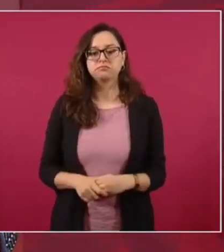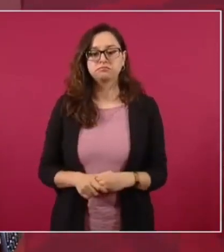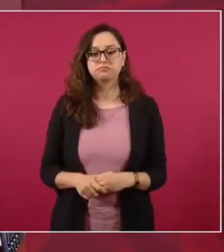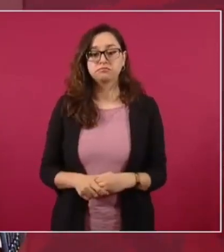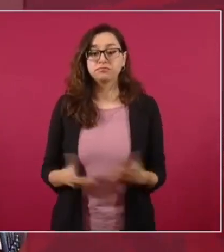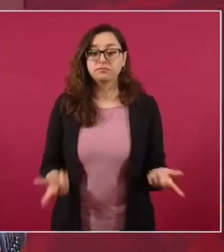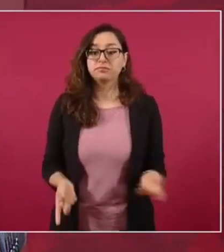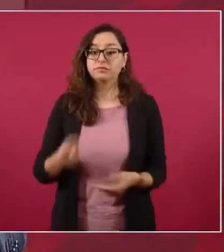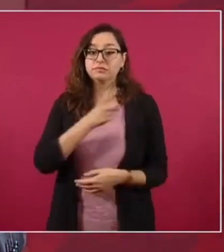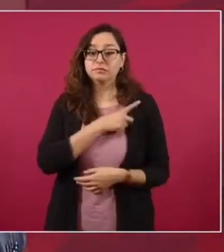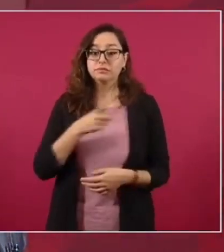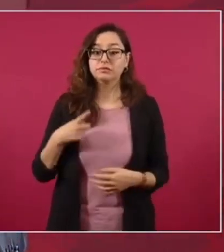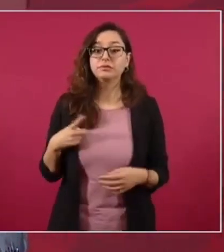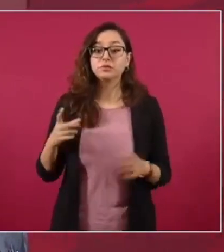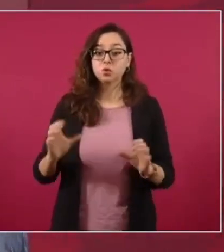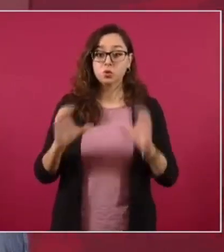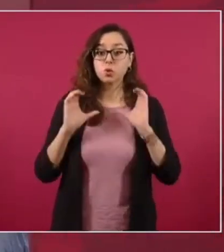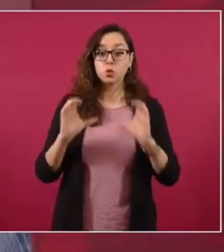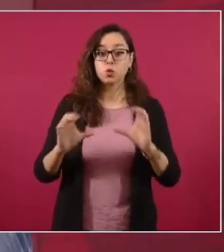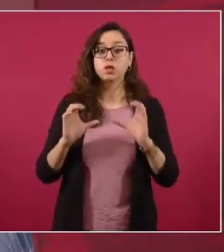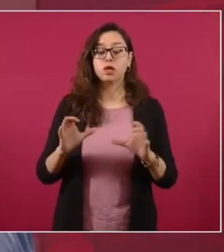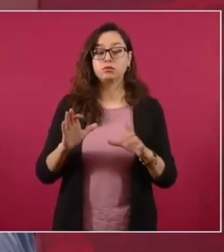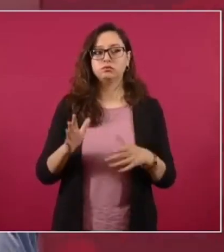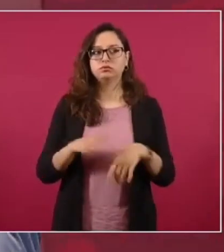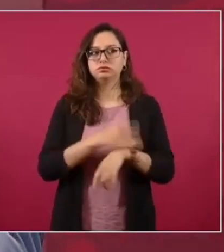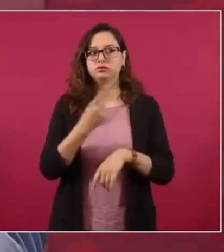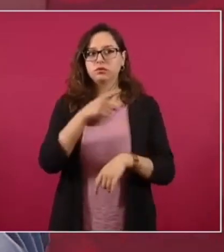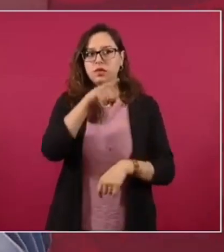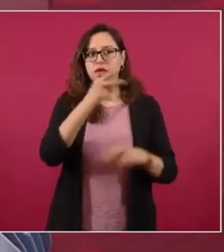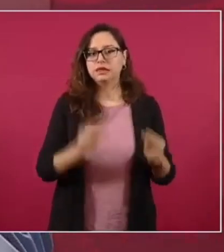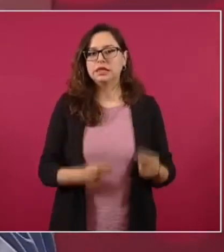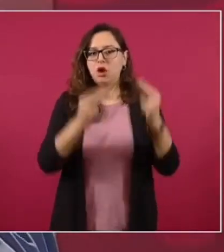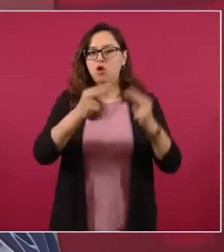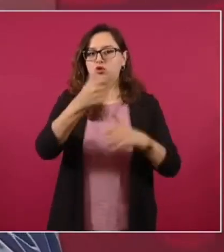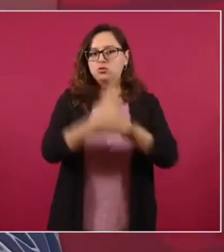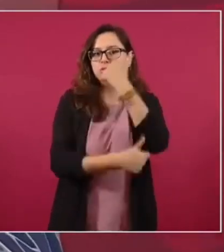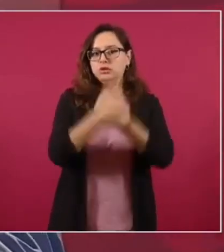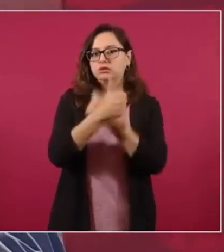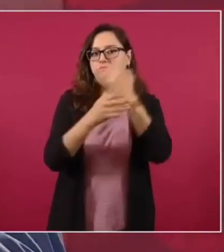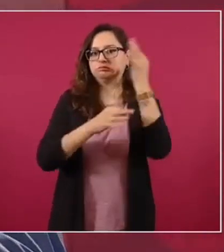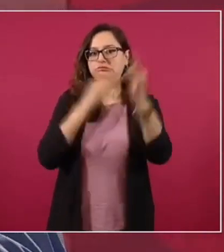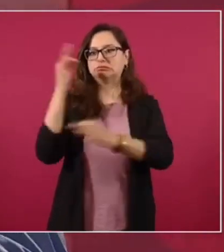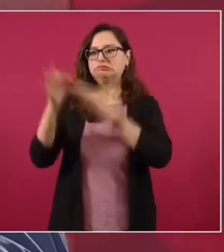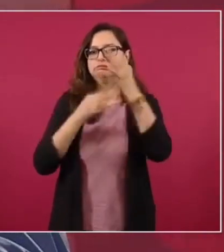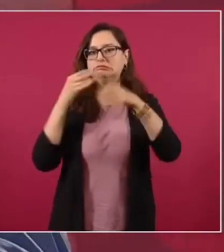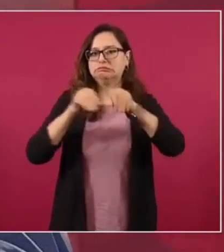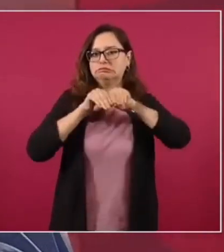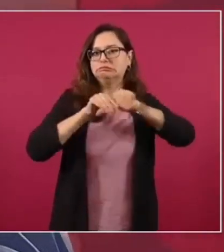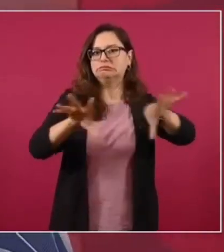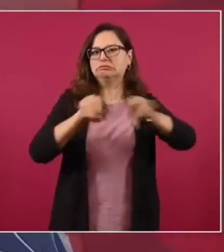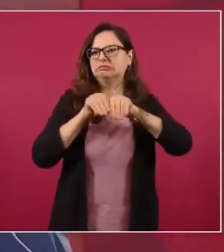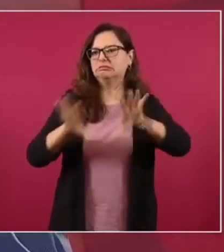cuidado con estas campañas, porque siempre